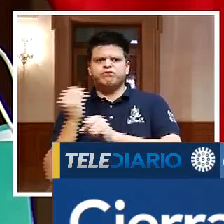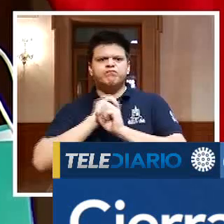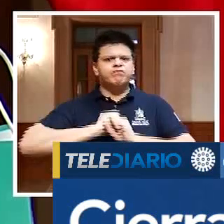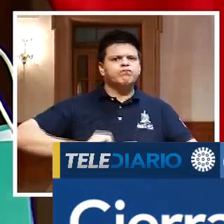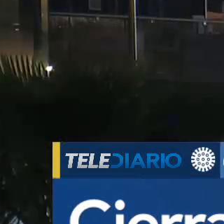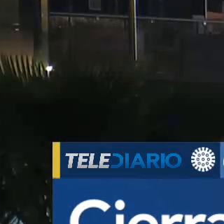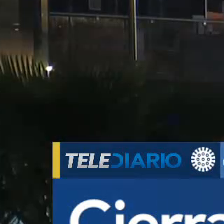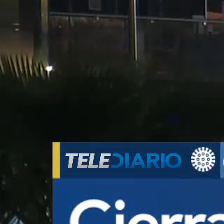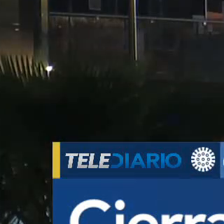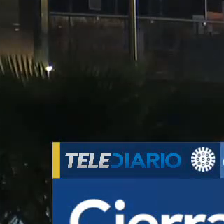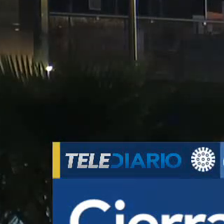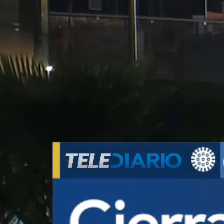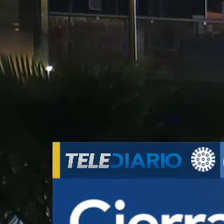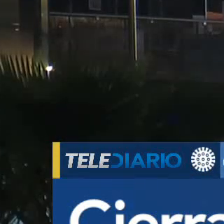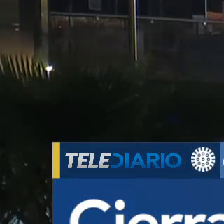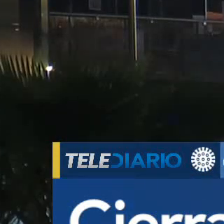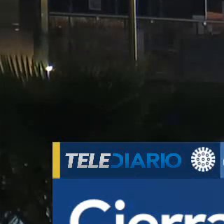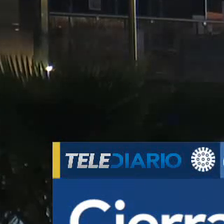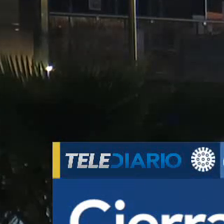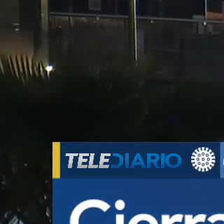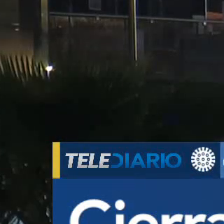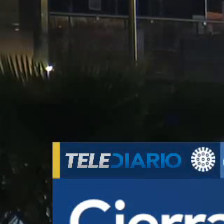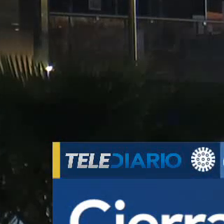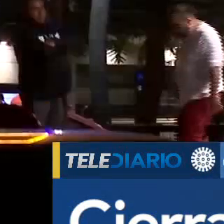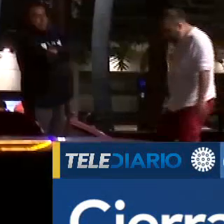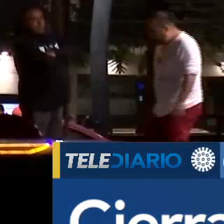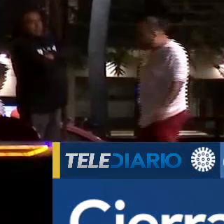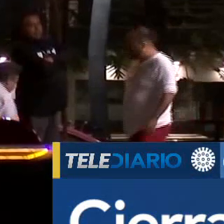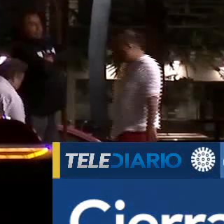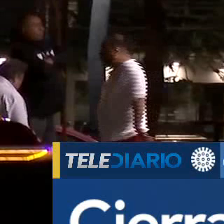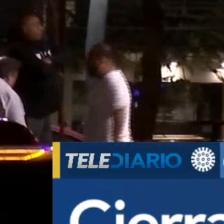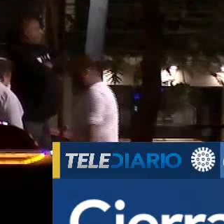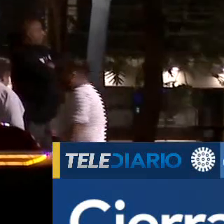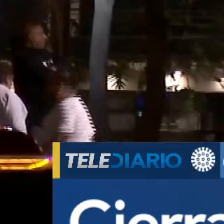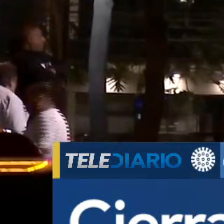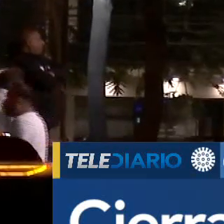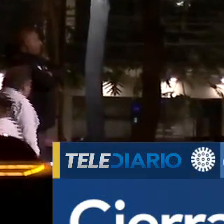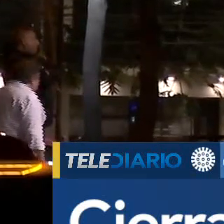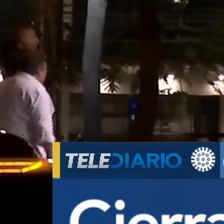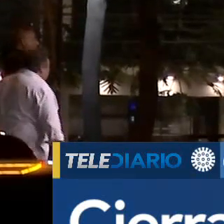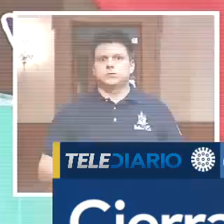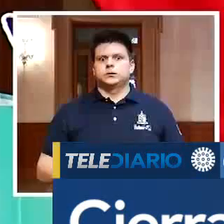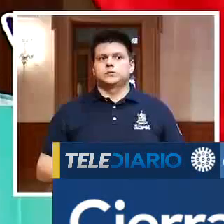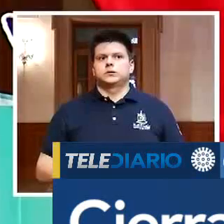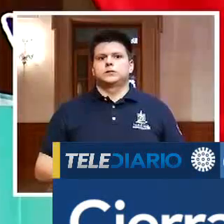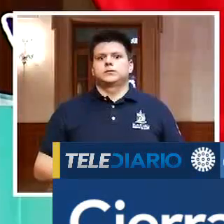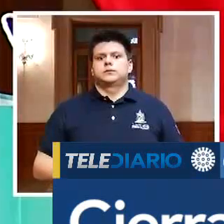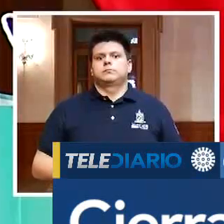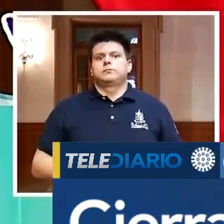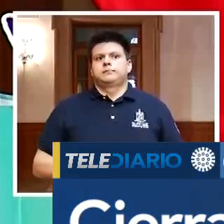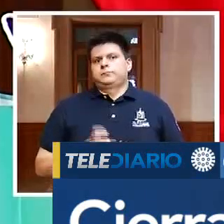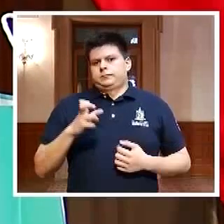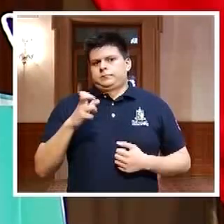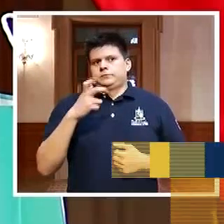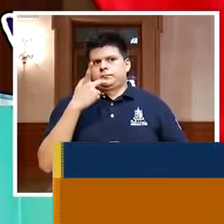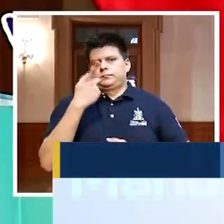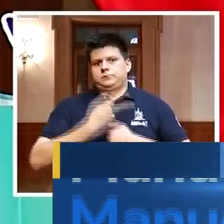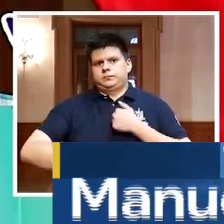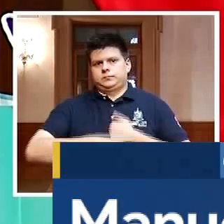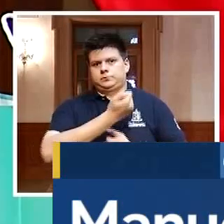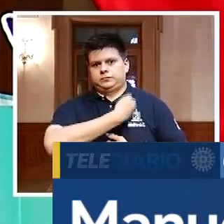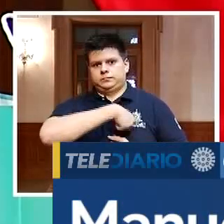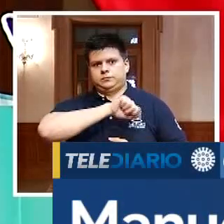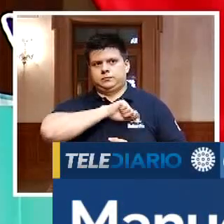Manuel de la O, comentó que no es conveniente que dichos negocios abran sus puertas por el momento. Es un riesgo a la salud